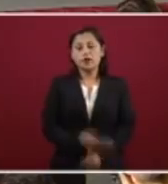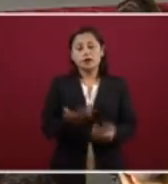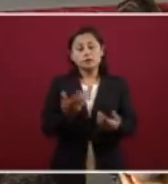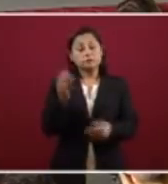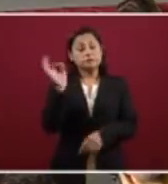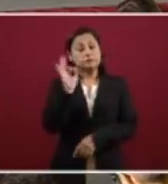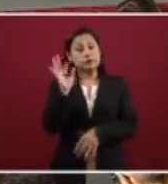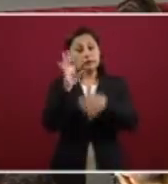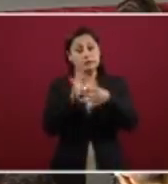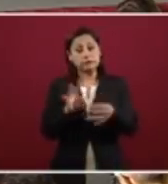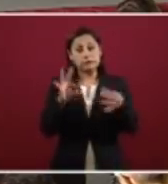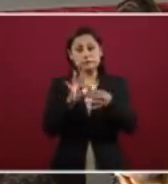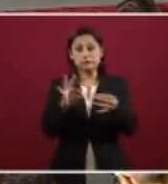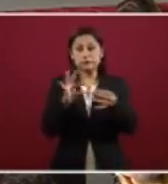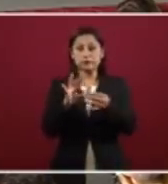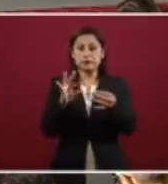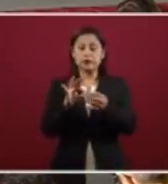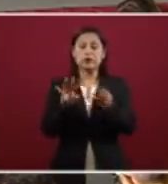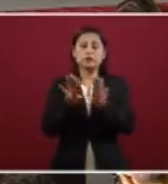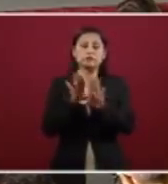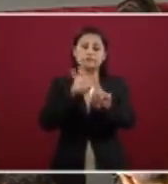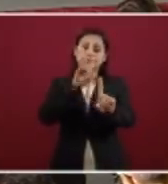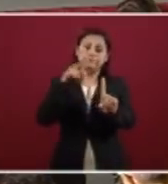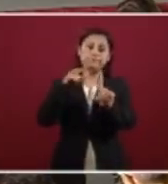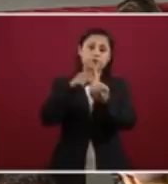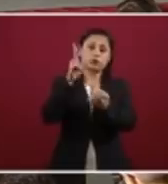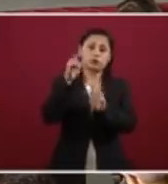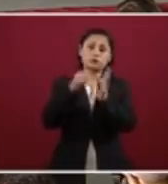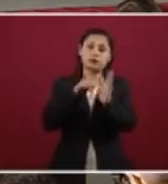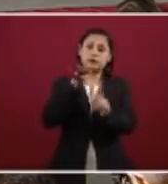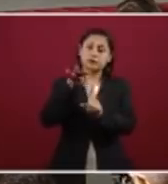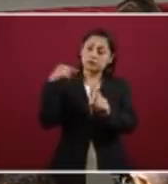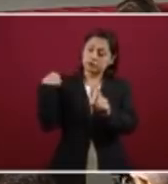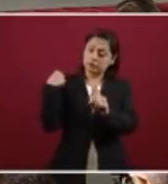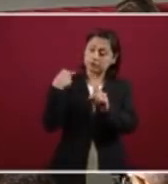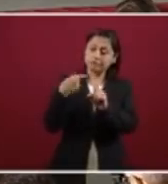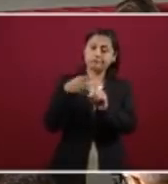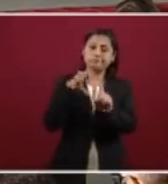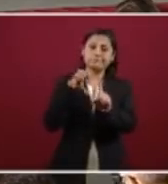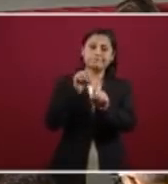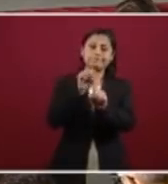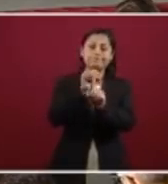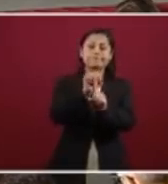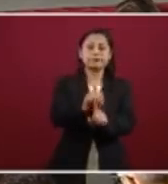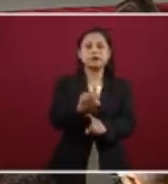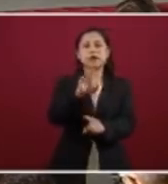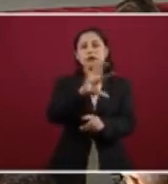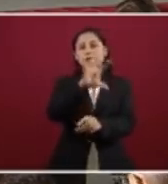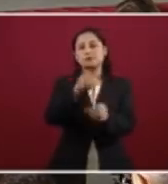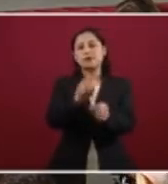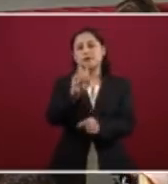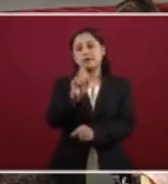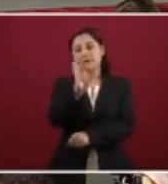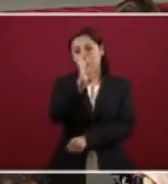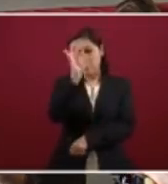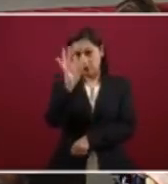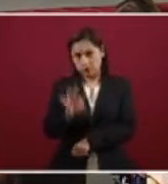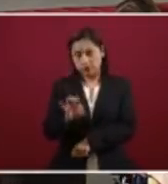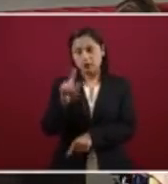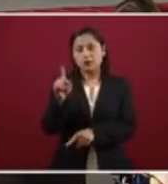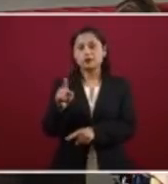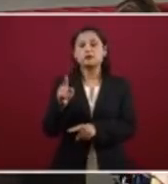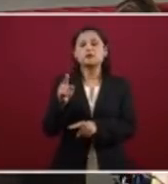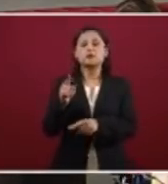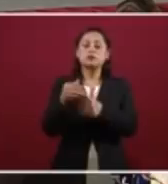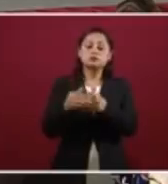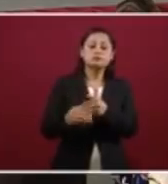avance respecto a las metas 2019 es del 30%. Durante el resto del año y el primer trimestre se